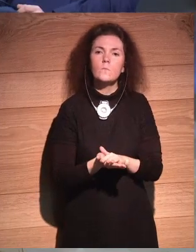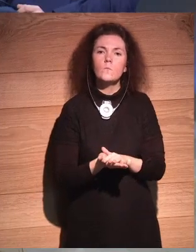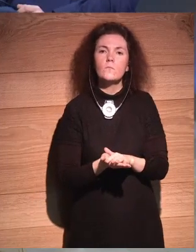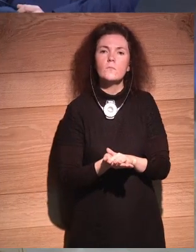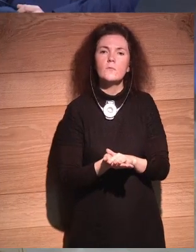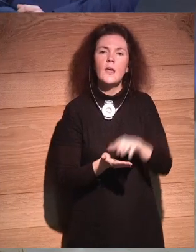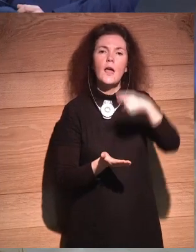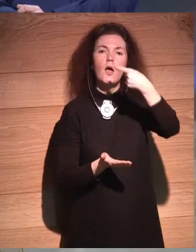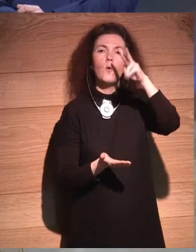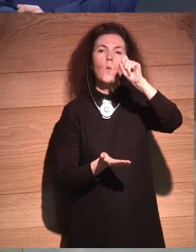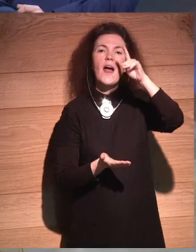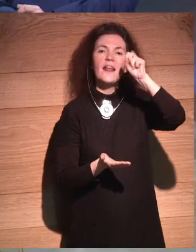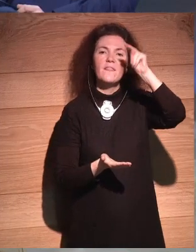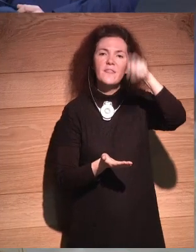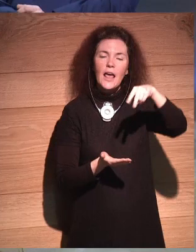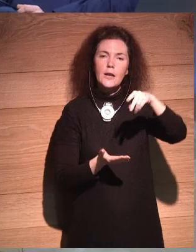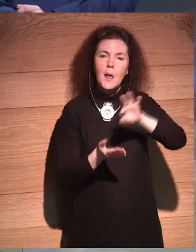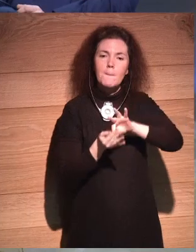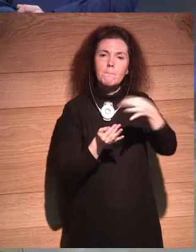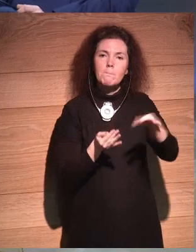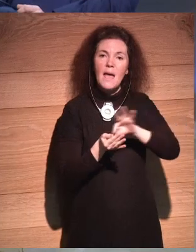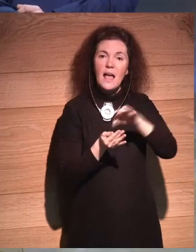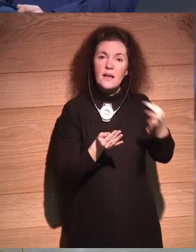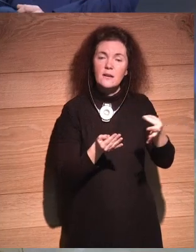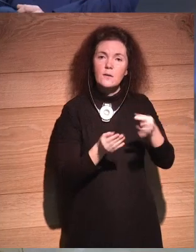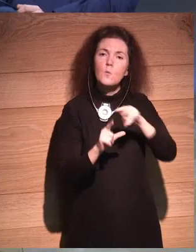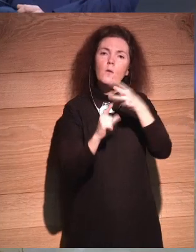en el Guardian, en la página, en el sitio web del Guardian.